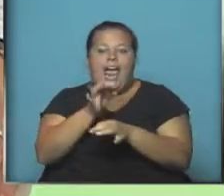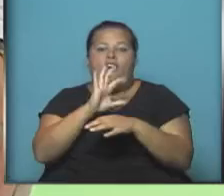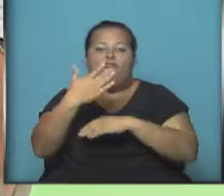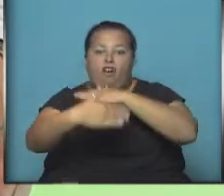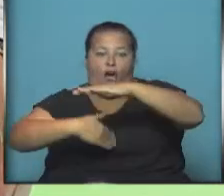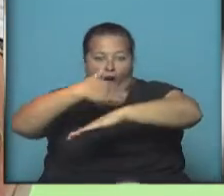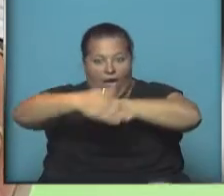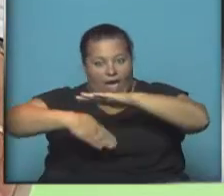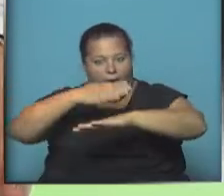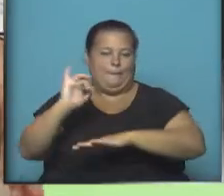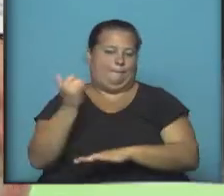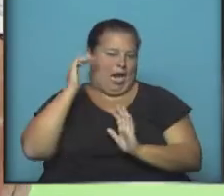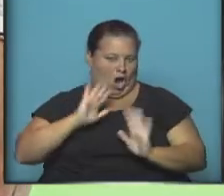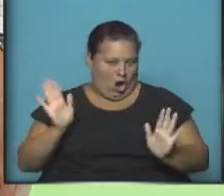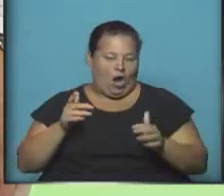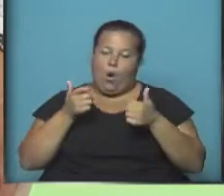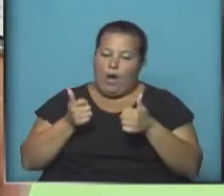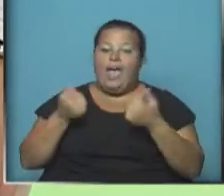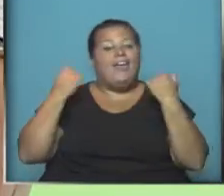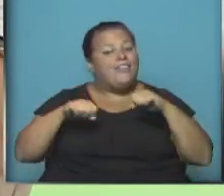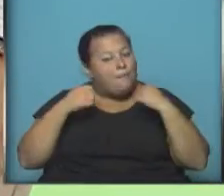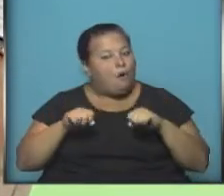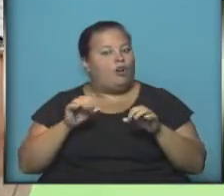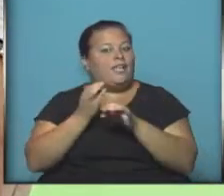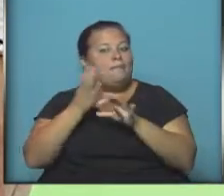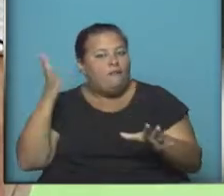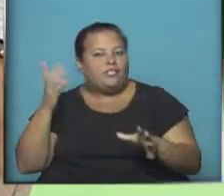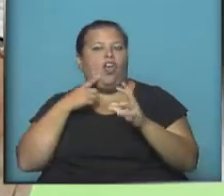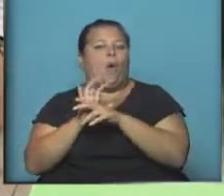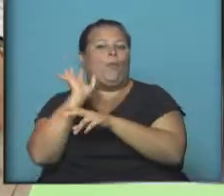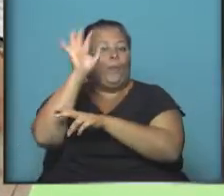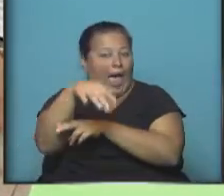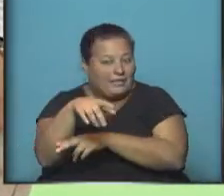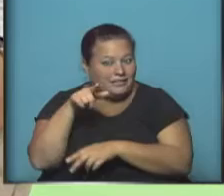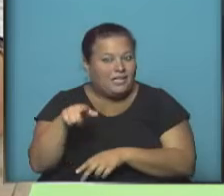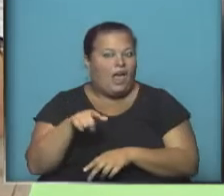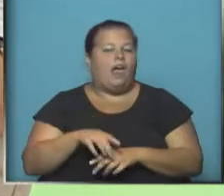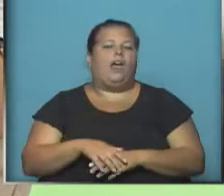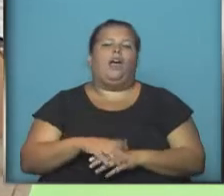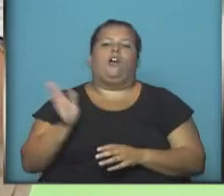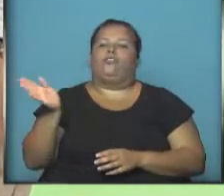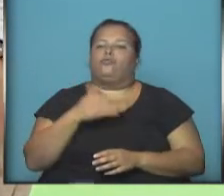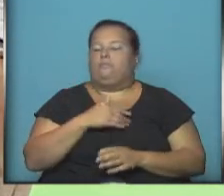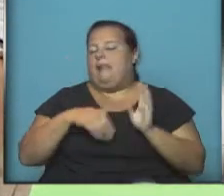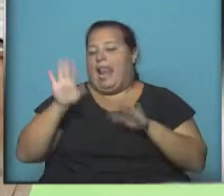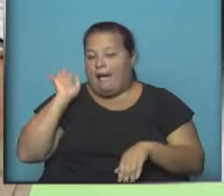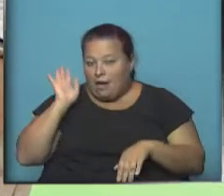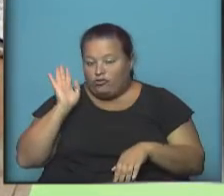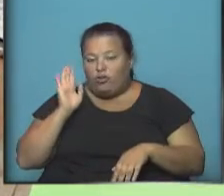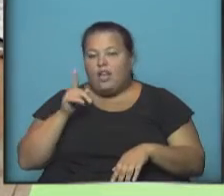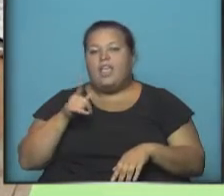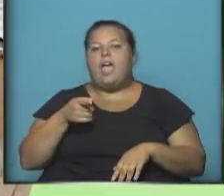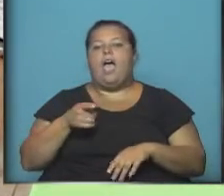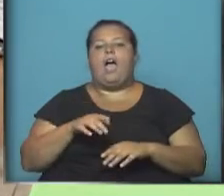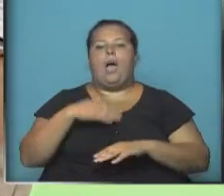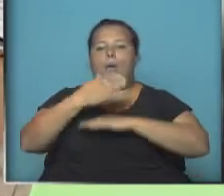realizar el vendaje, sería lo ideal. Está buenísimo. En deportes ya más profesionales como el básquet, todos o la mayoría se hacen